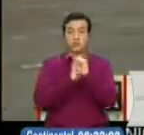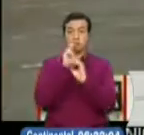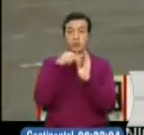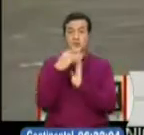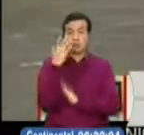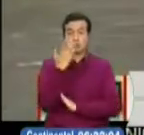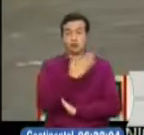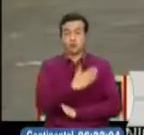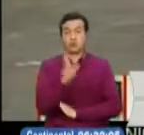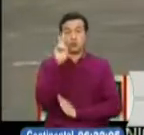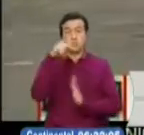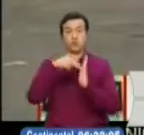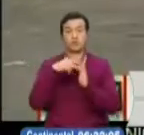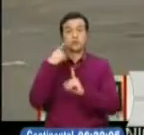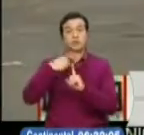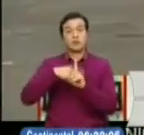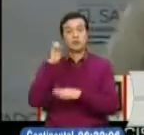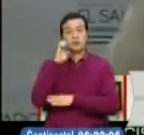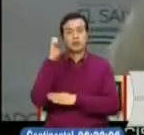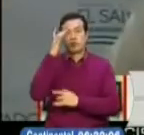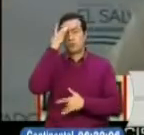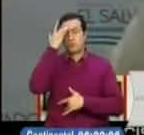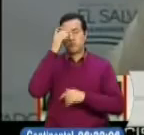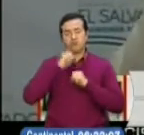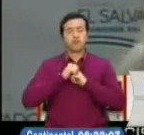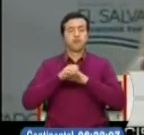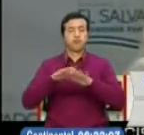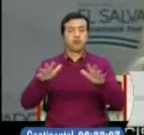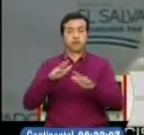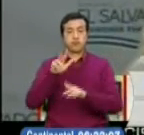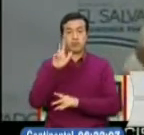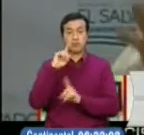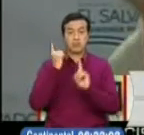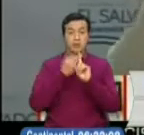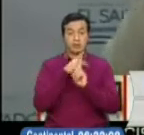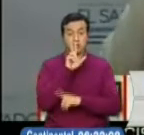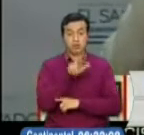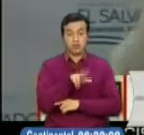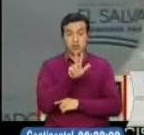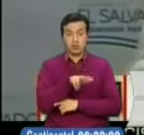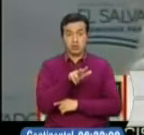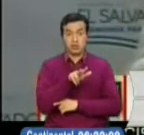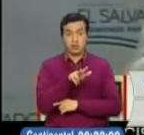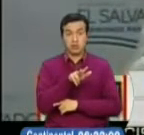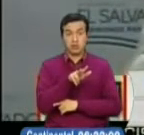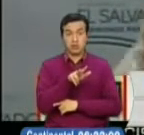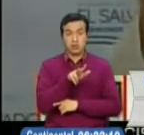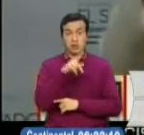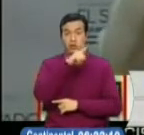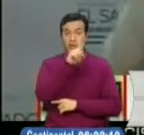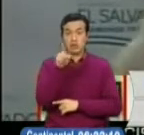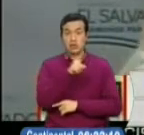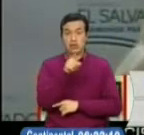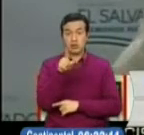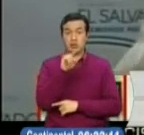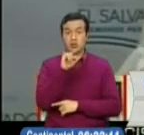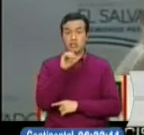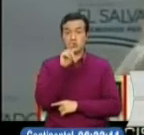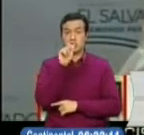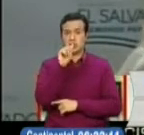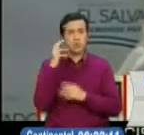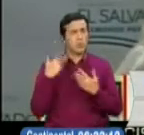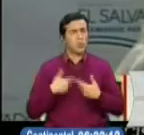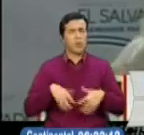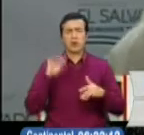esta cifra, 2.000 solo en el mes de enero. Y que en los primeros tres meses, no solo el Zika, sino que cualquier